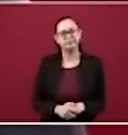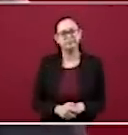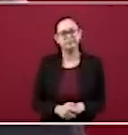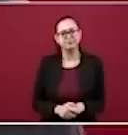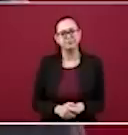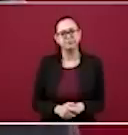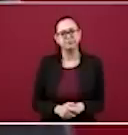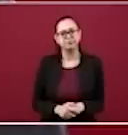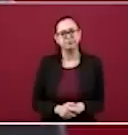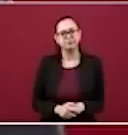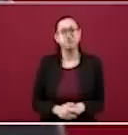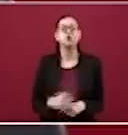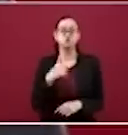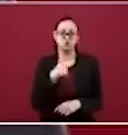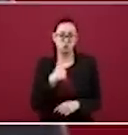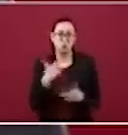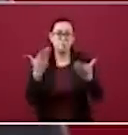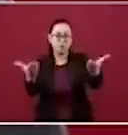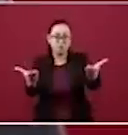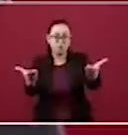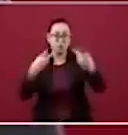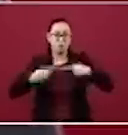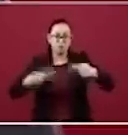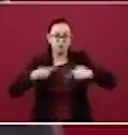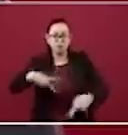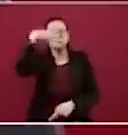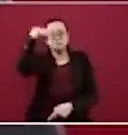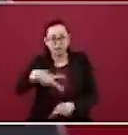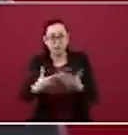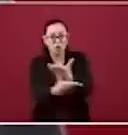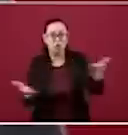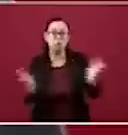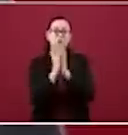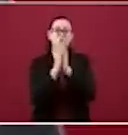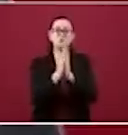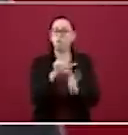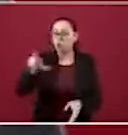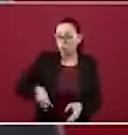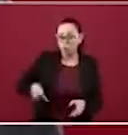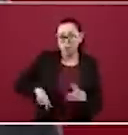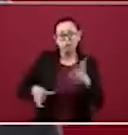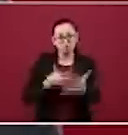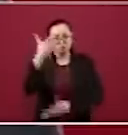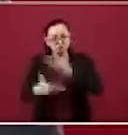yo le pido eso a los ciudadanos, que protejan a los servidores que van a